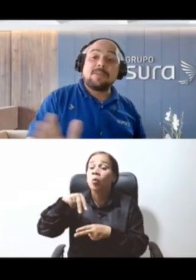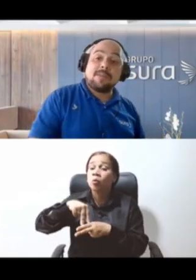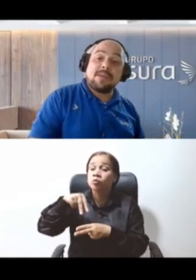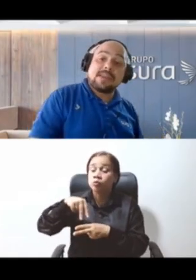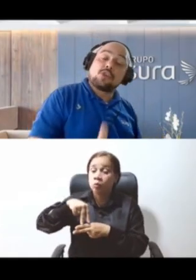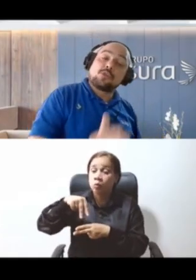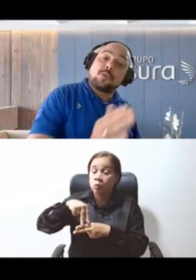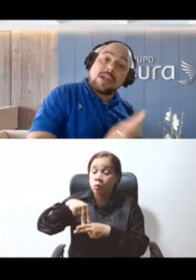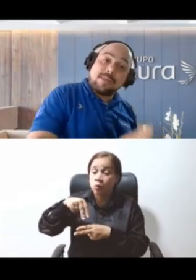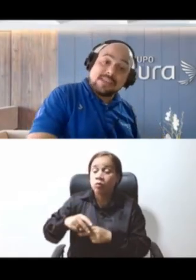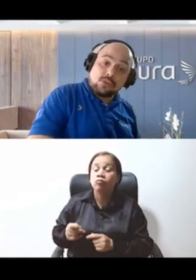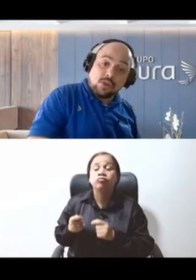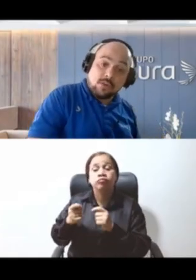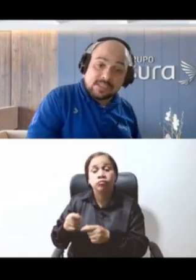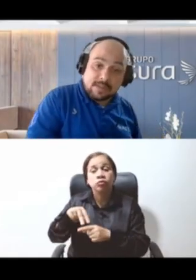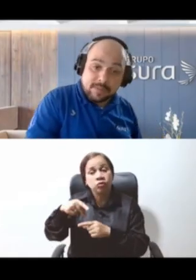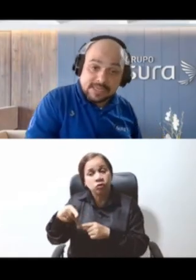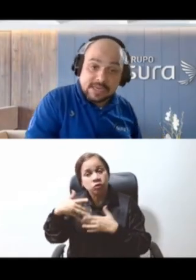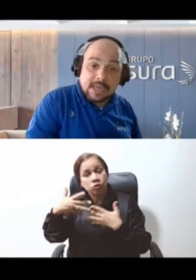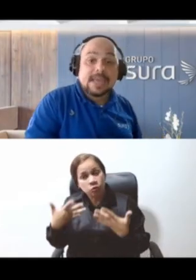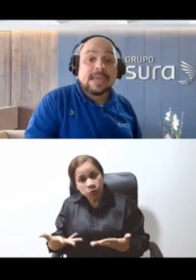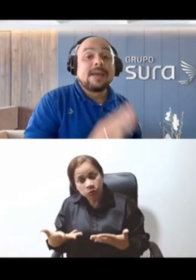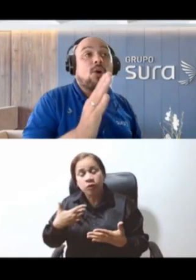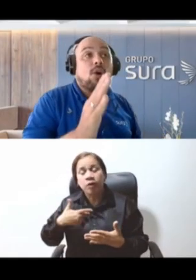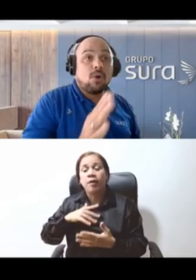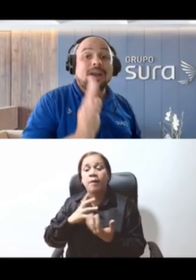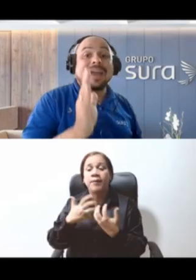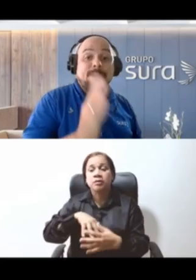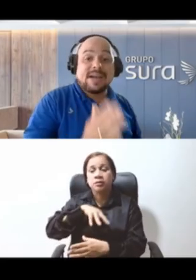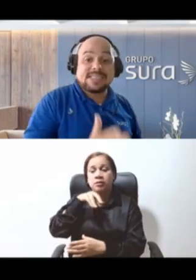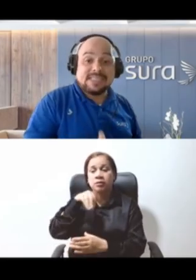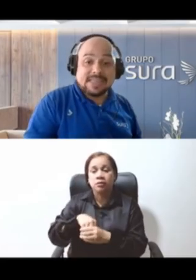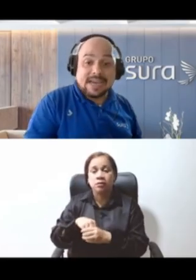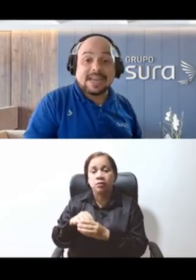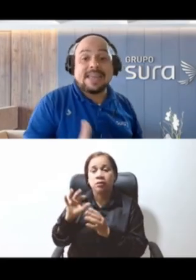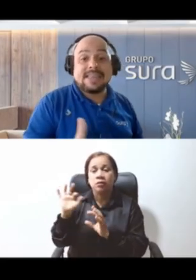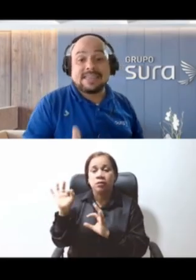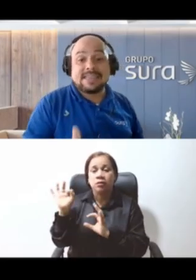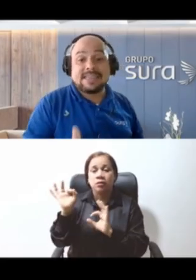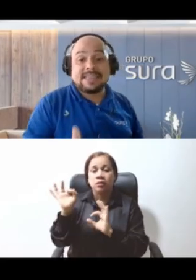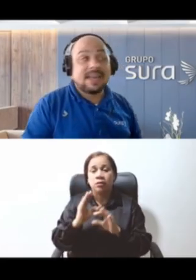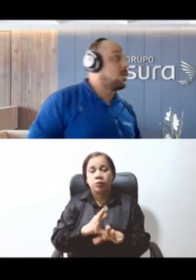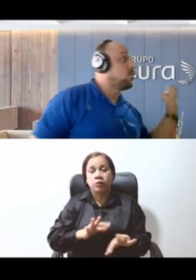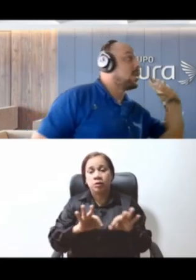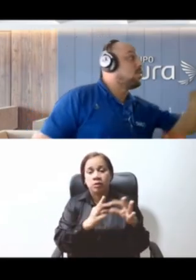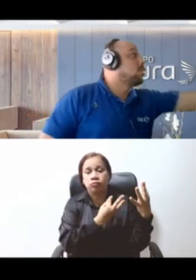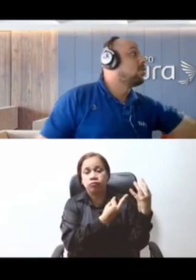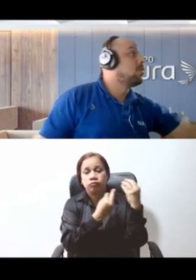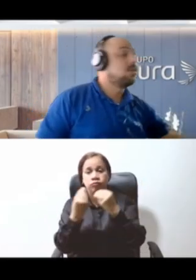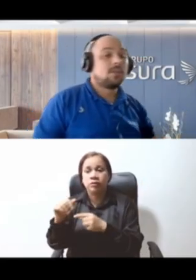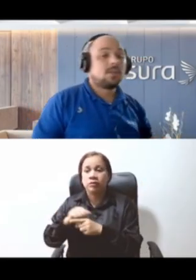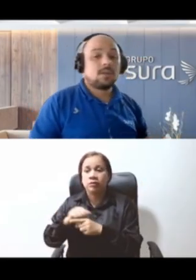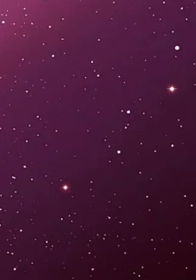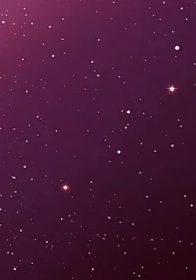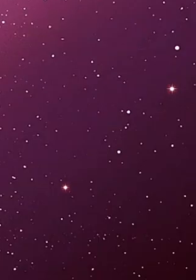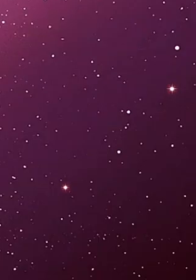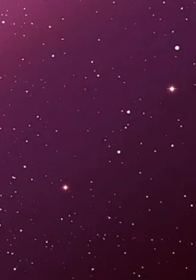para diseñar e implementar los programas dentro de nuestra empresa. Ojo, capacitar, entrenar,